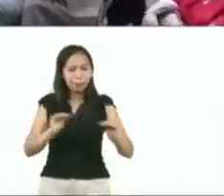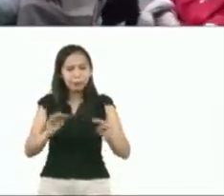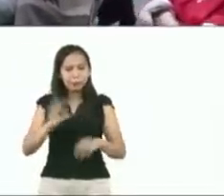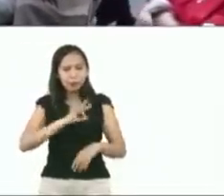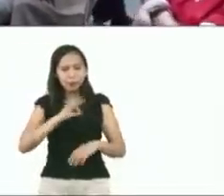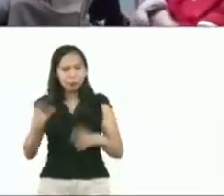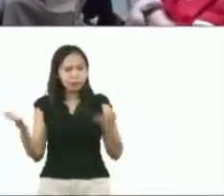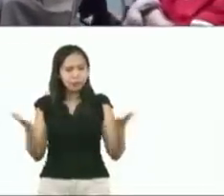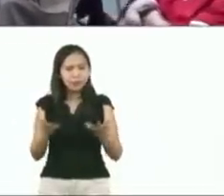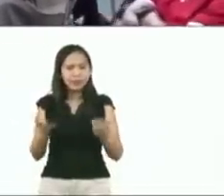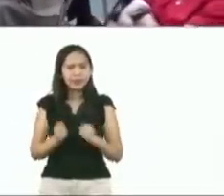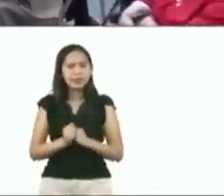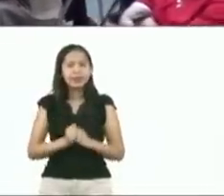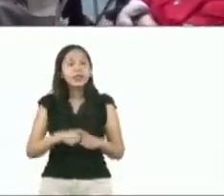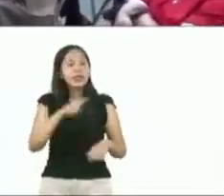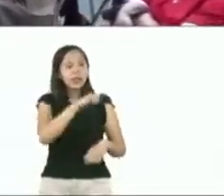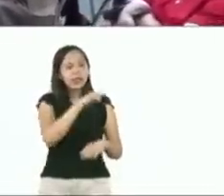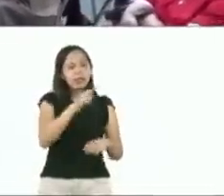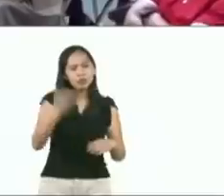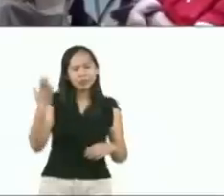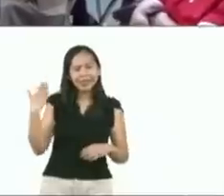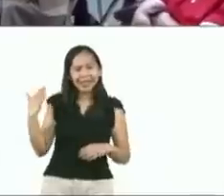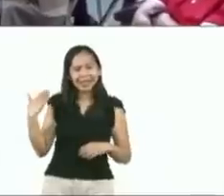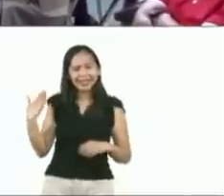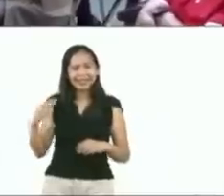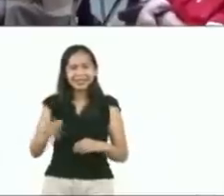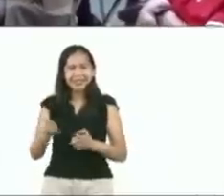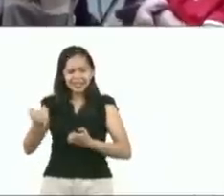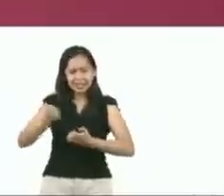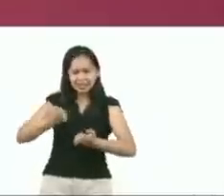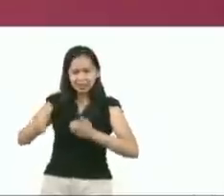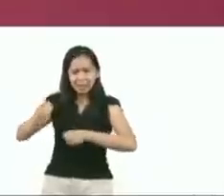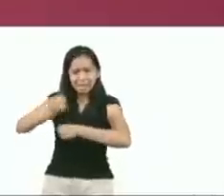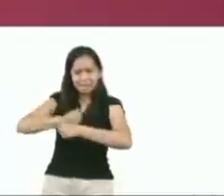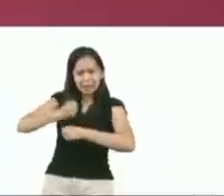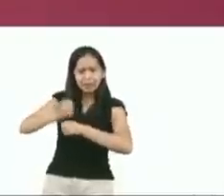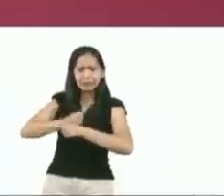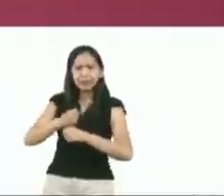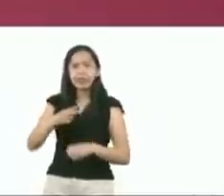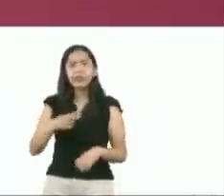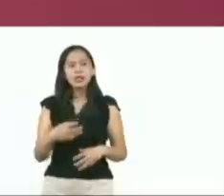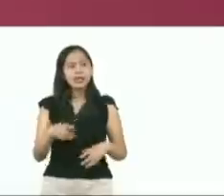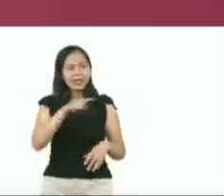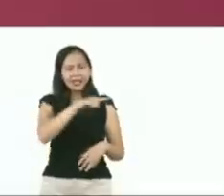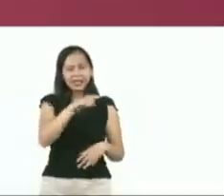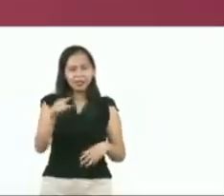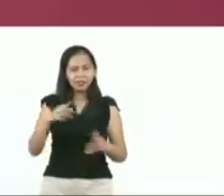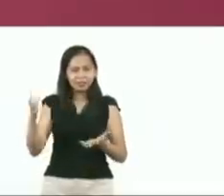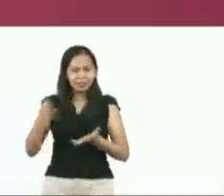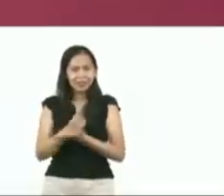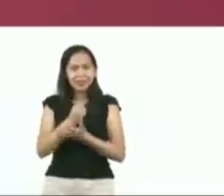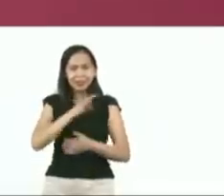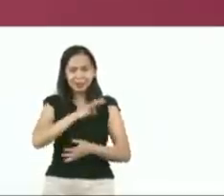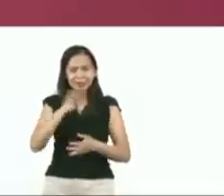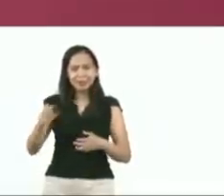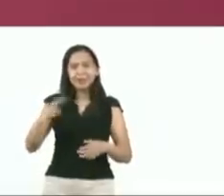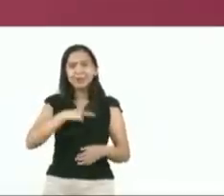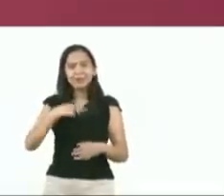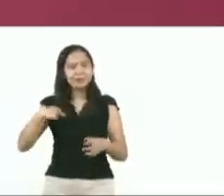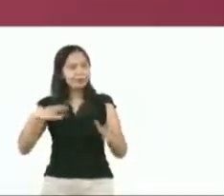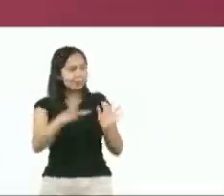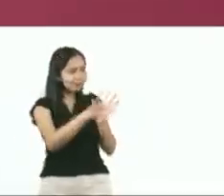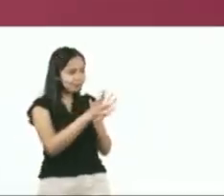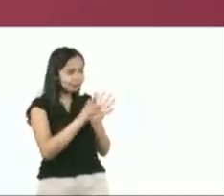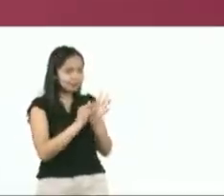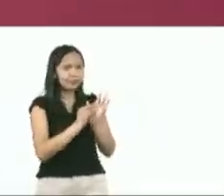los convirtieron en leyenda del boxeo mundial. La clase masiva de box será